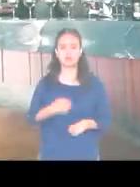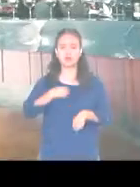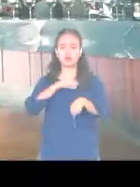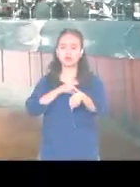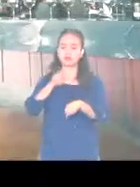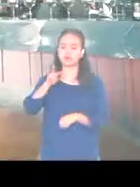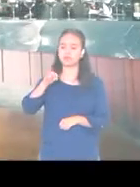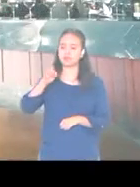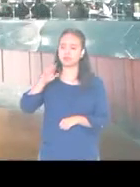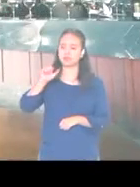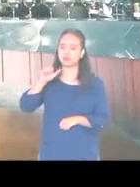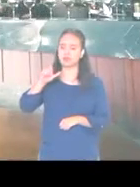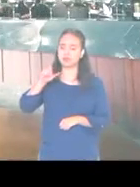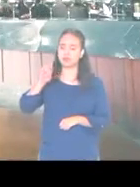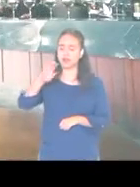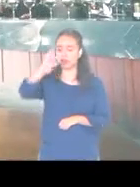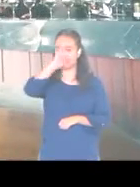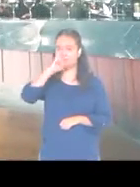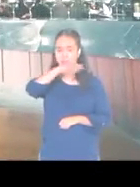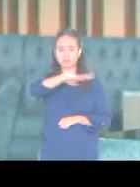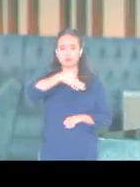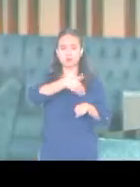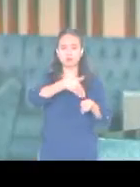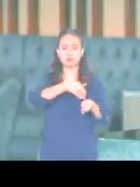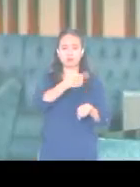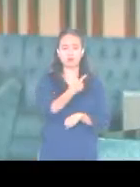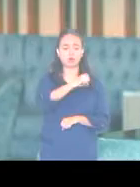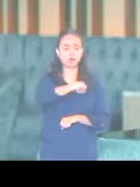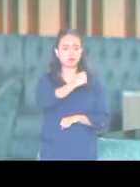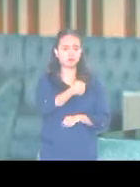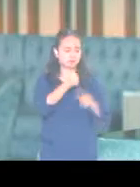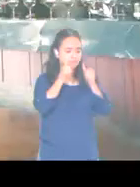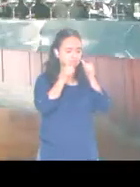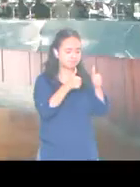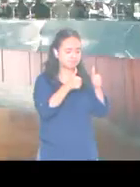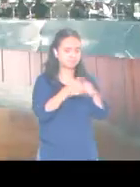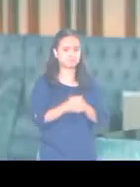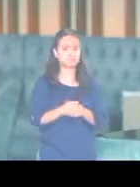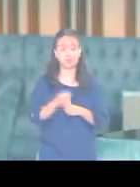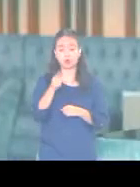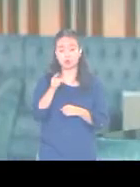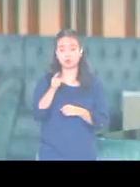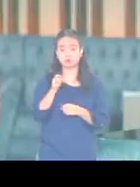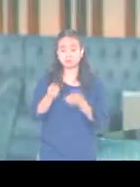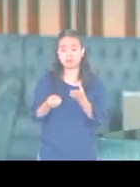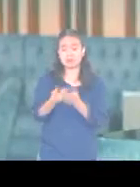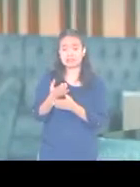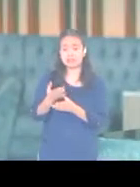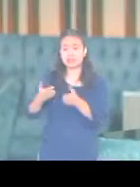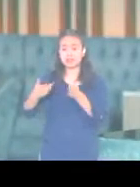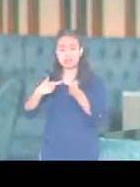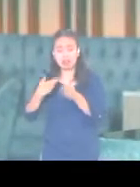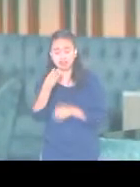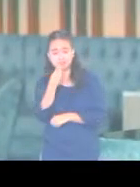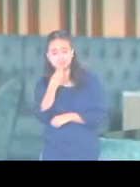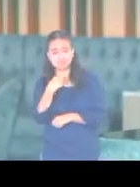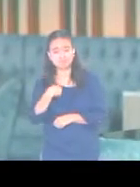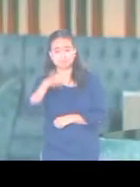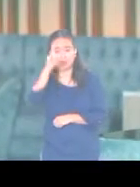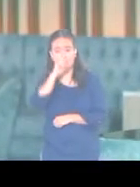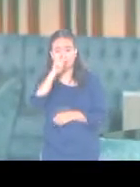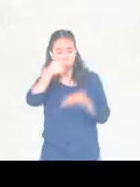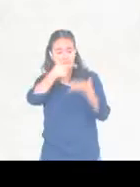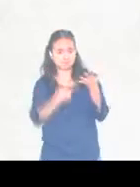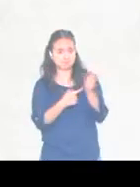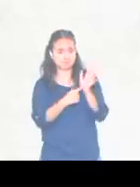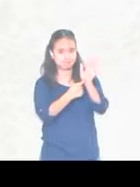Soy el doctor Víctor Alba, jefe de unidades de primer nivel de atención de la jurisdicción sanitaria número 1. Y para ti, que sales a comer a restaurantes, te tengo las siguientes